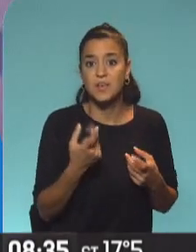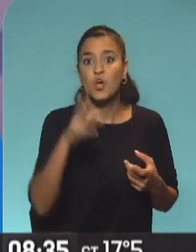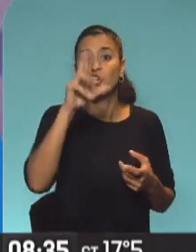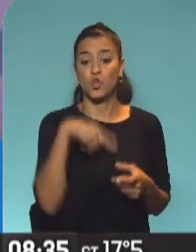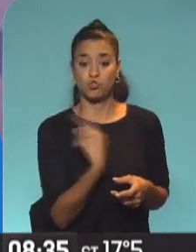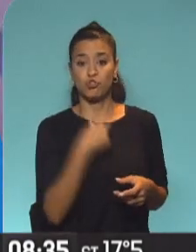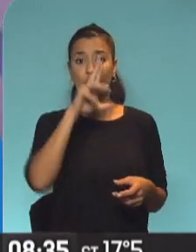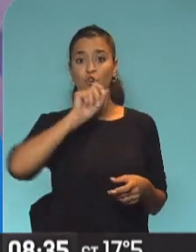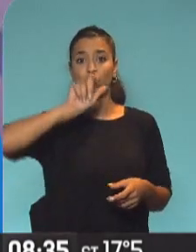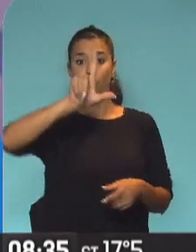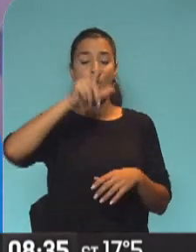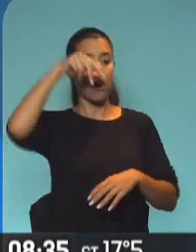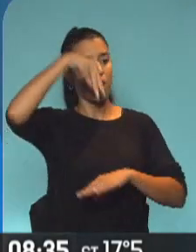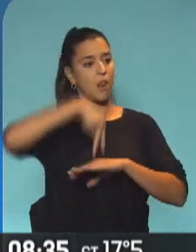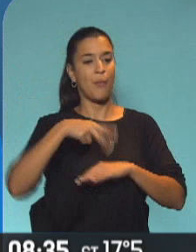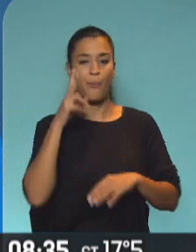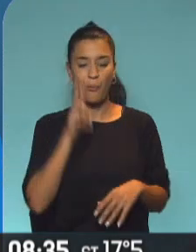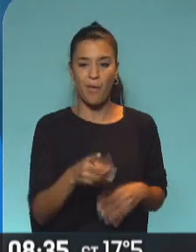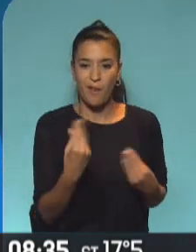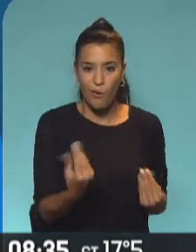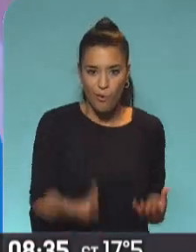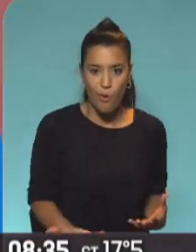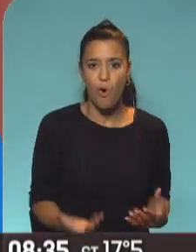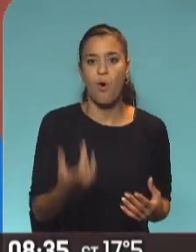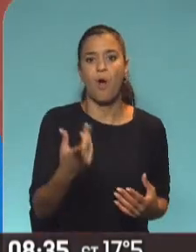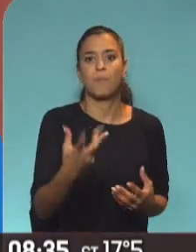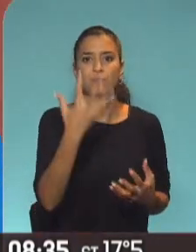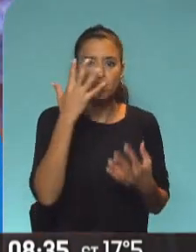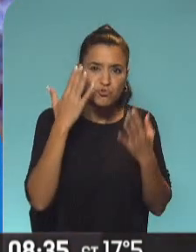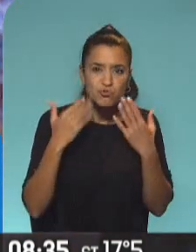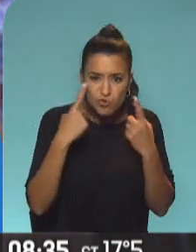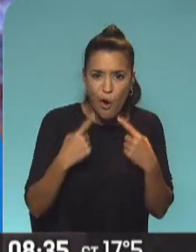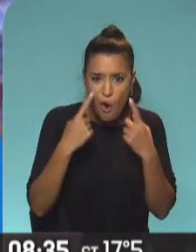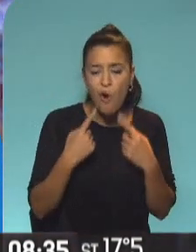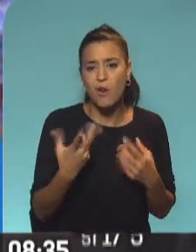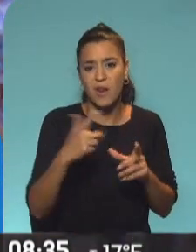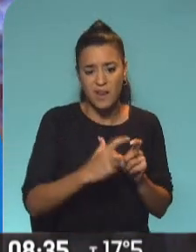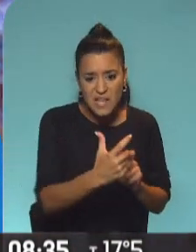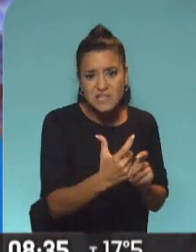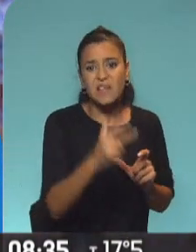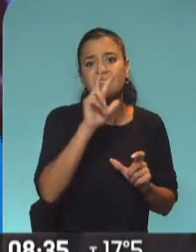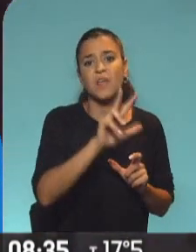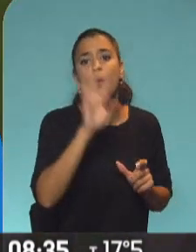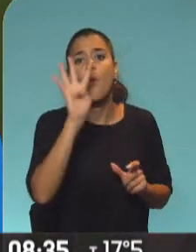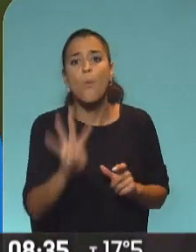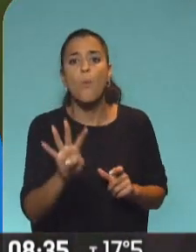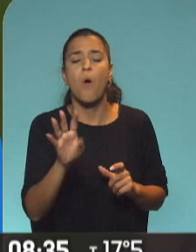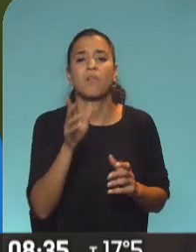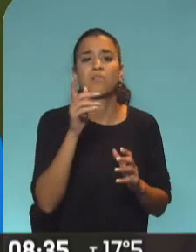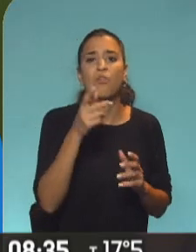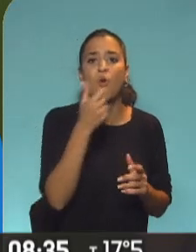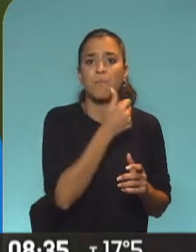estar en el mostrador viendo cómo se quiebran, se ponen a llorar de una receta que tiene 3 o 4 medicamentos, llevan